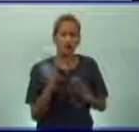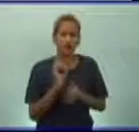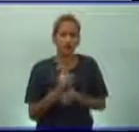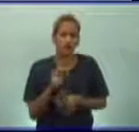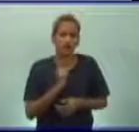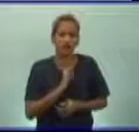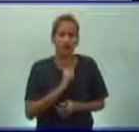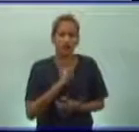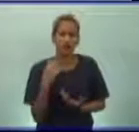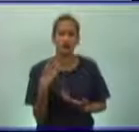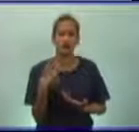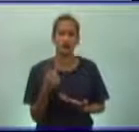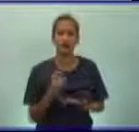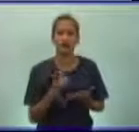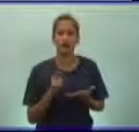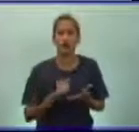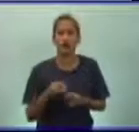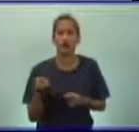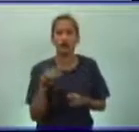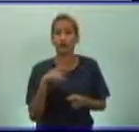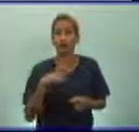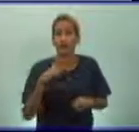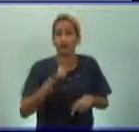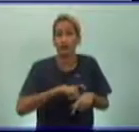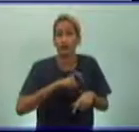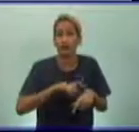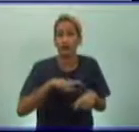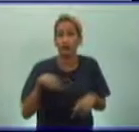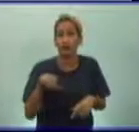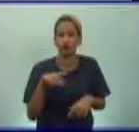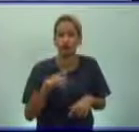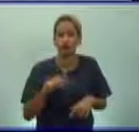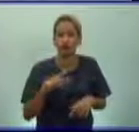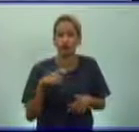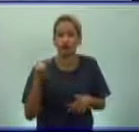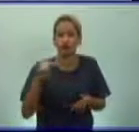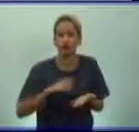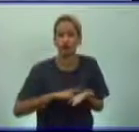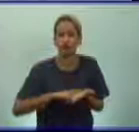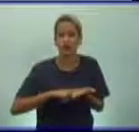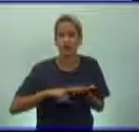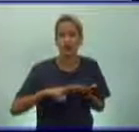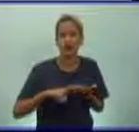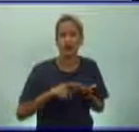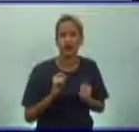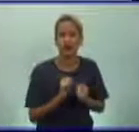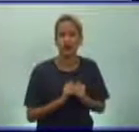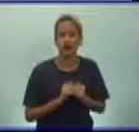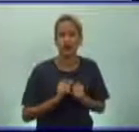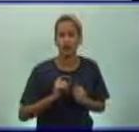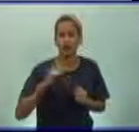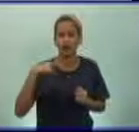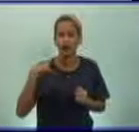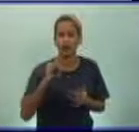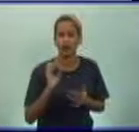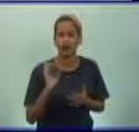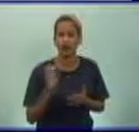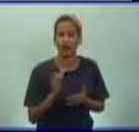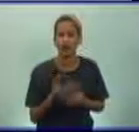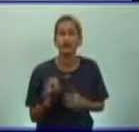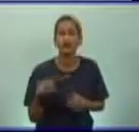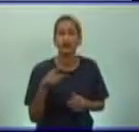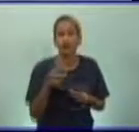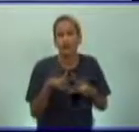su tiempo en la semana para hacer esta actividad y piensen en frases bonitas. No dejen de mencionar el sacrificio de